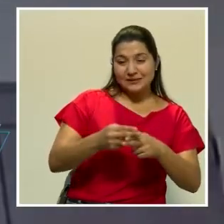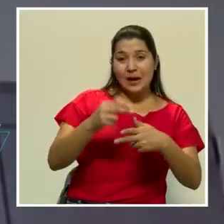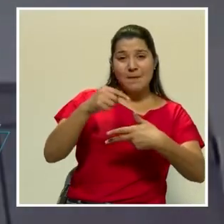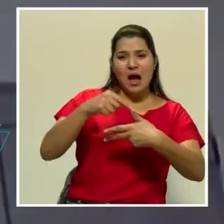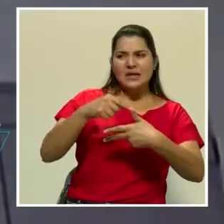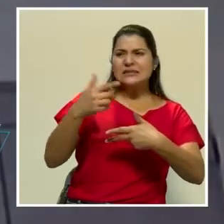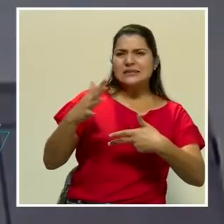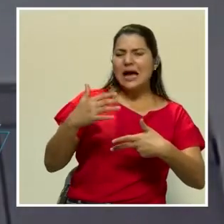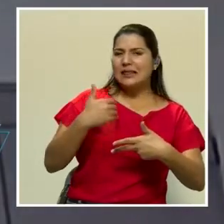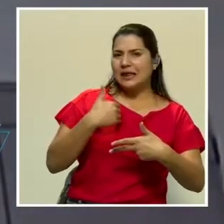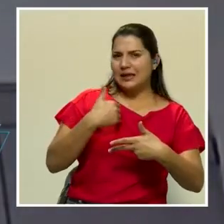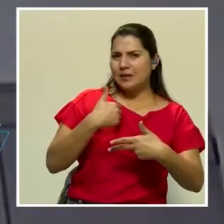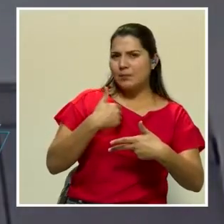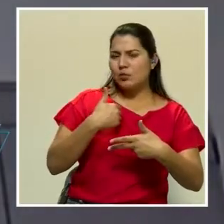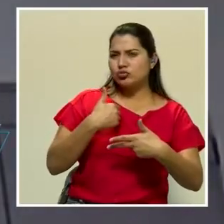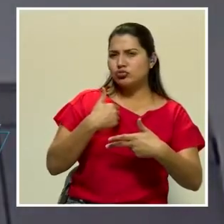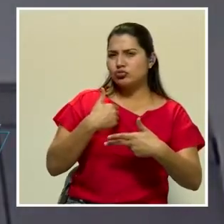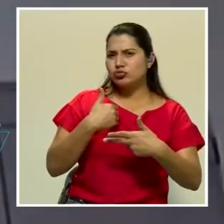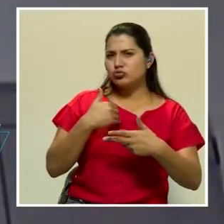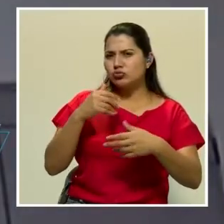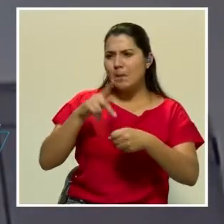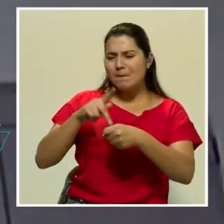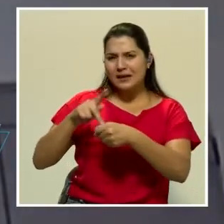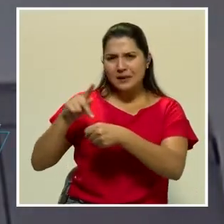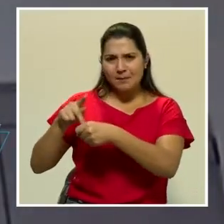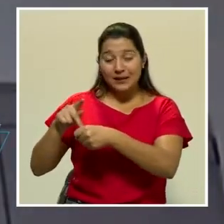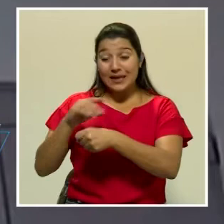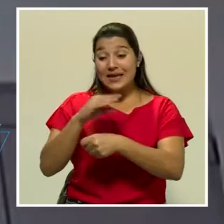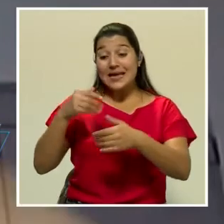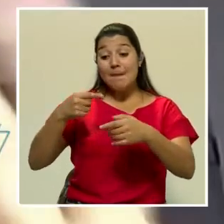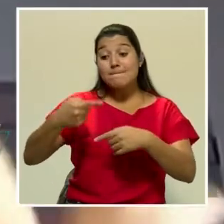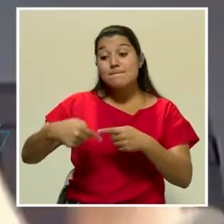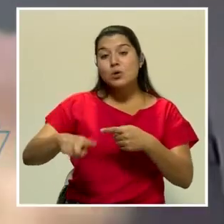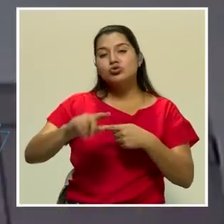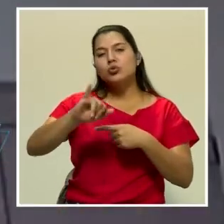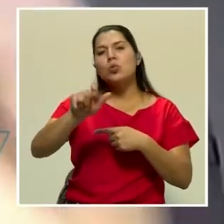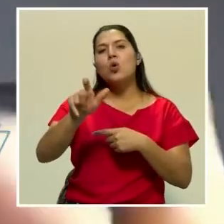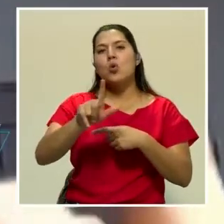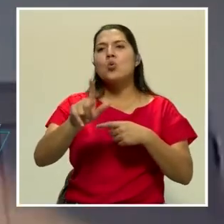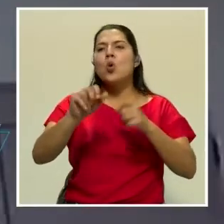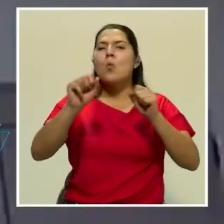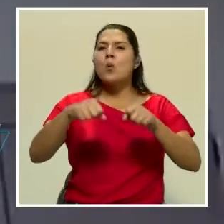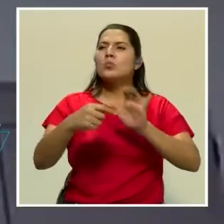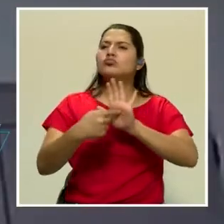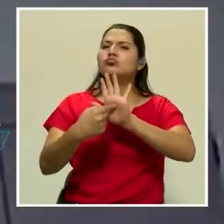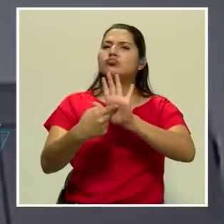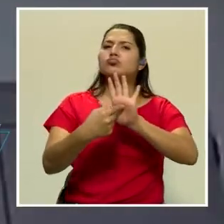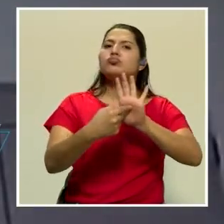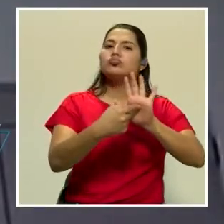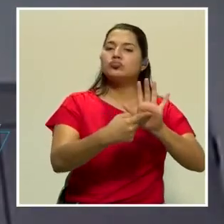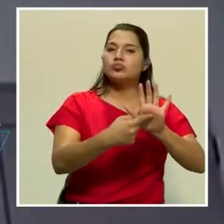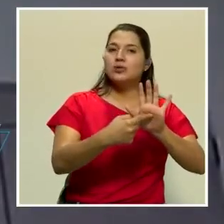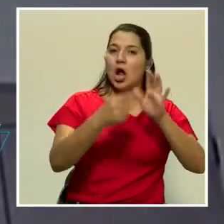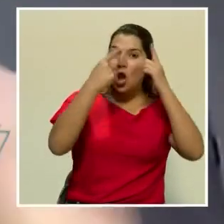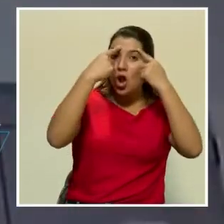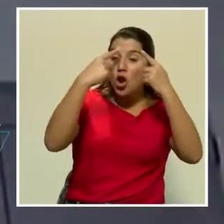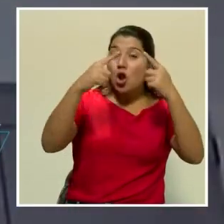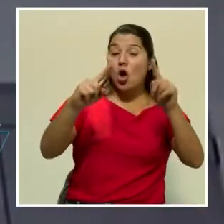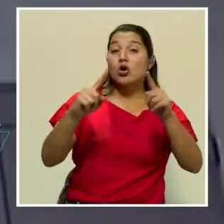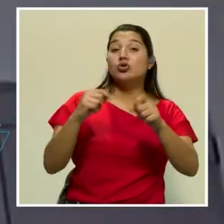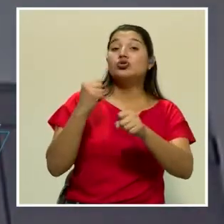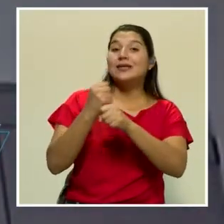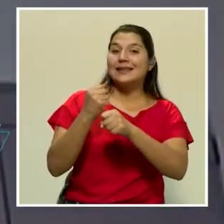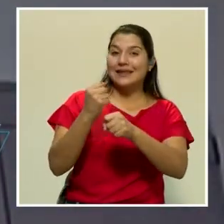una serie de postulaciones, y durante junio vamos a estar compartiendo los productos del trabajo que con el que